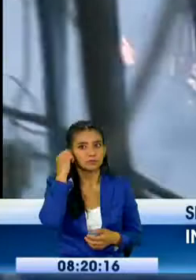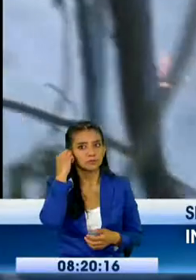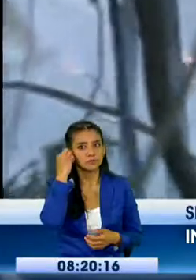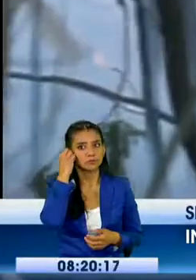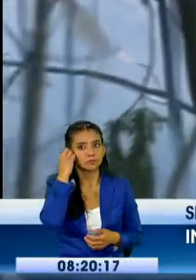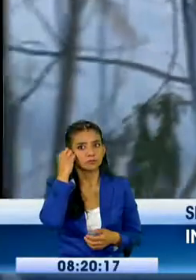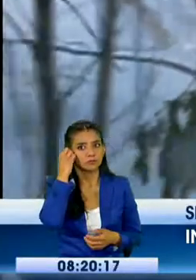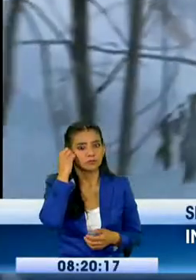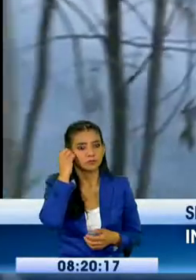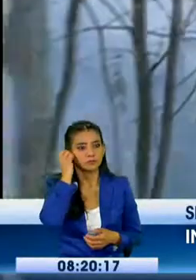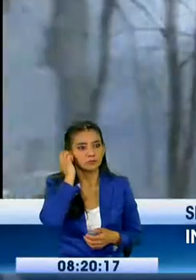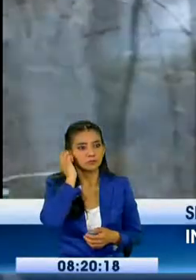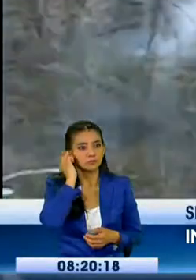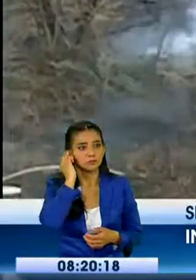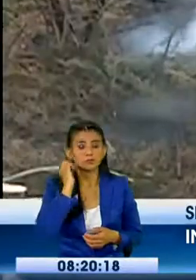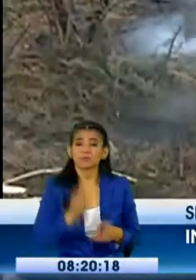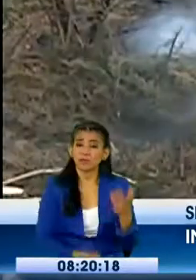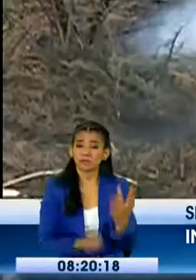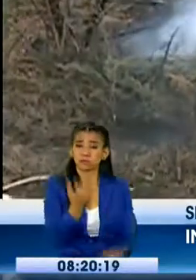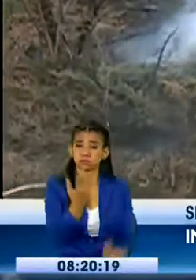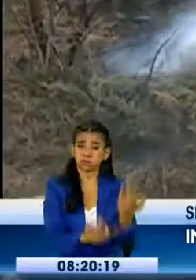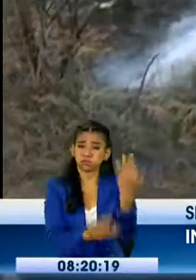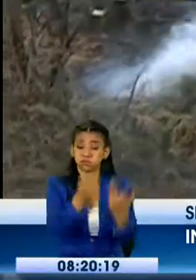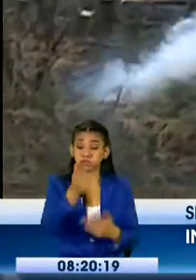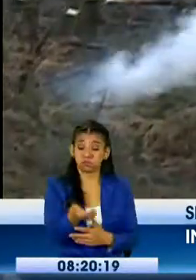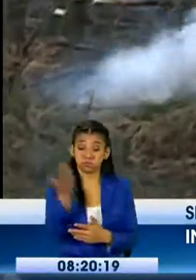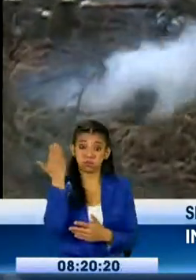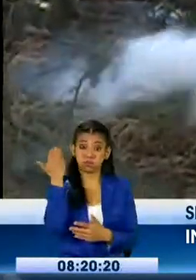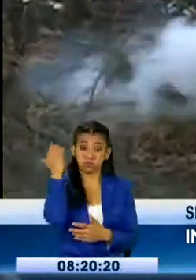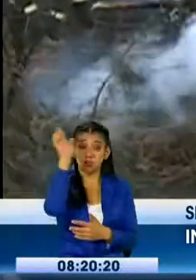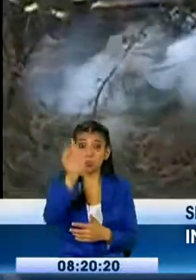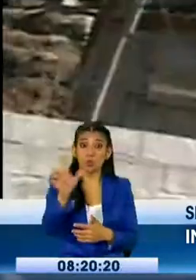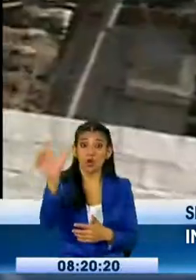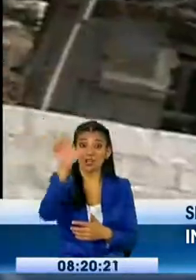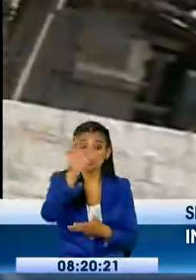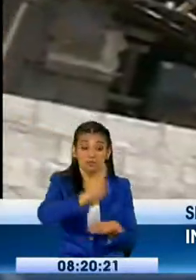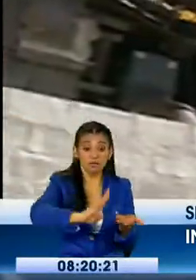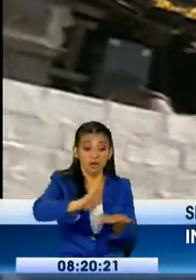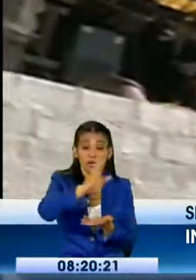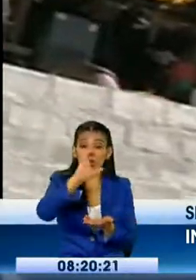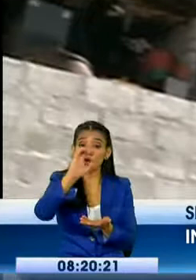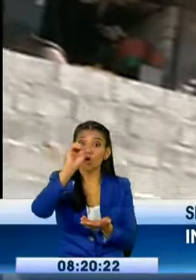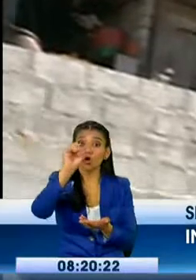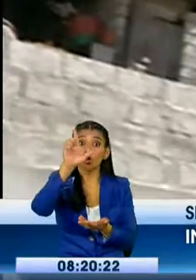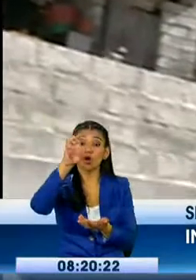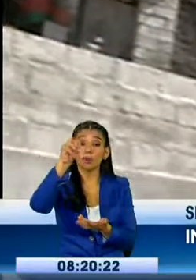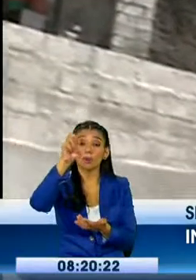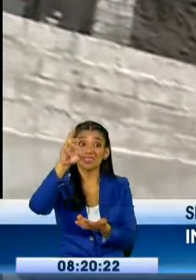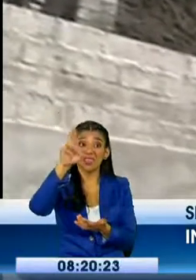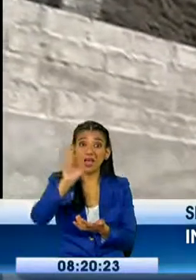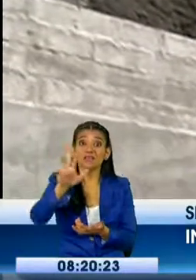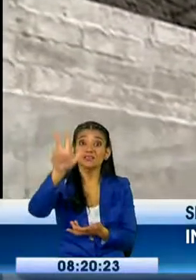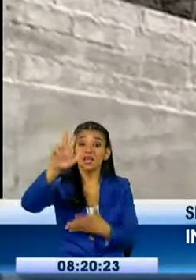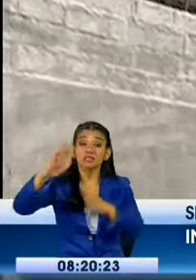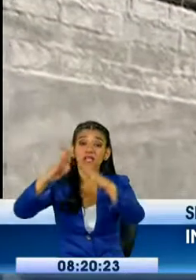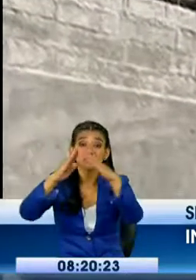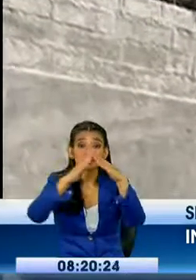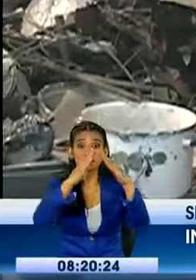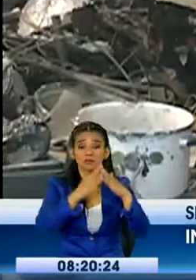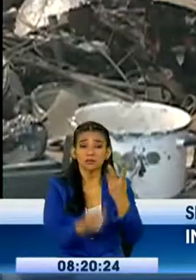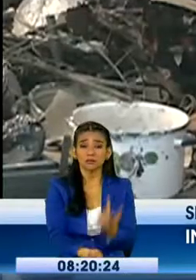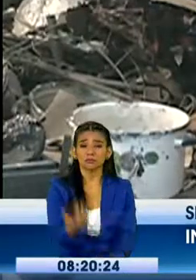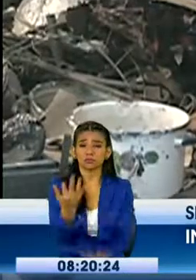El incendio de considerables proporciones ocurrido el pasado lunes en el sector de La Colmena dejó como saldo 3 casas totalmente